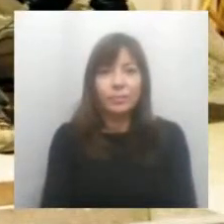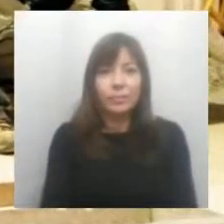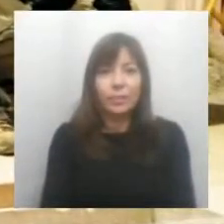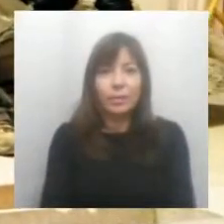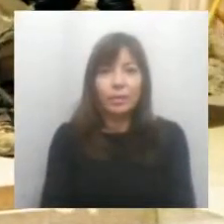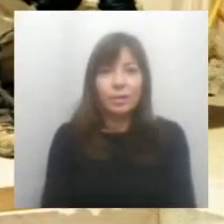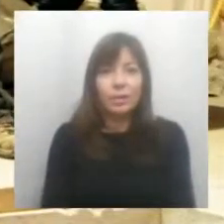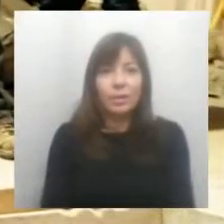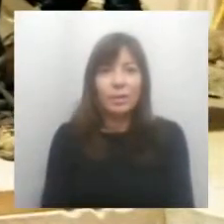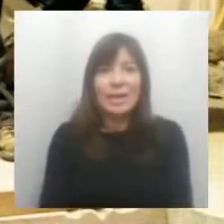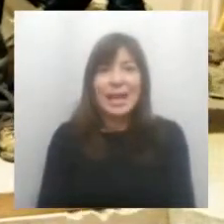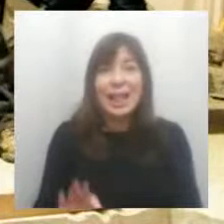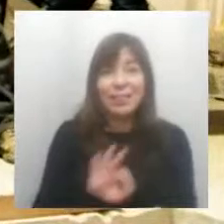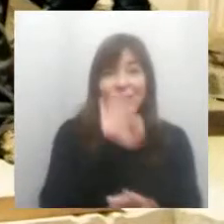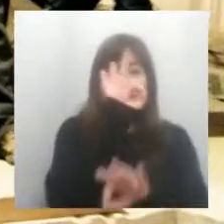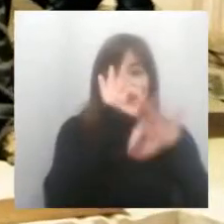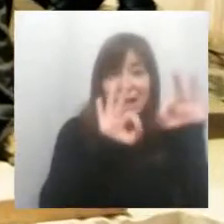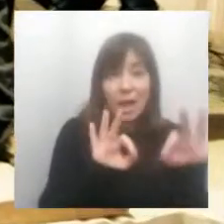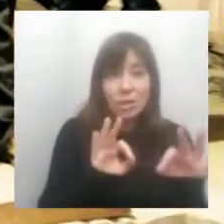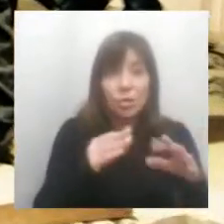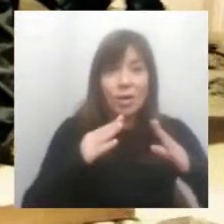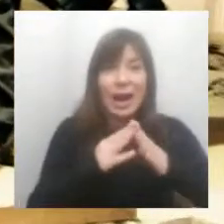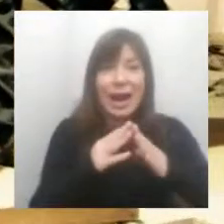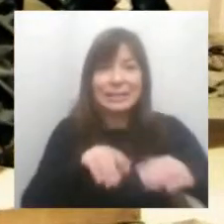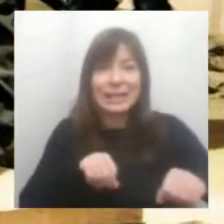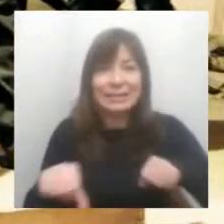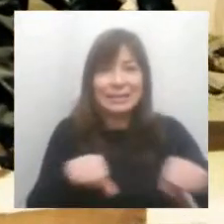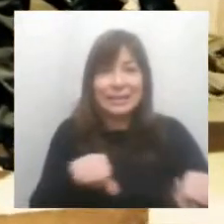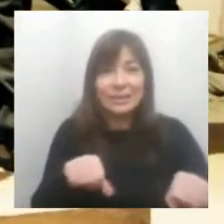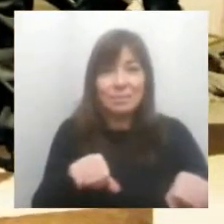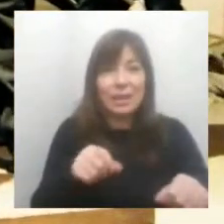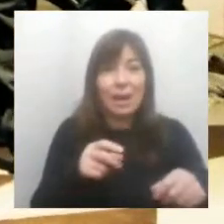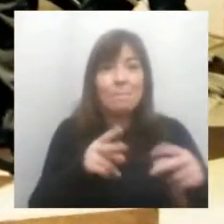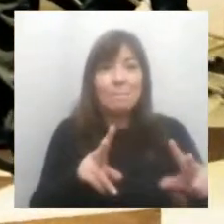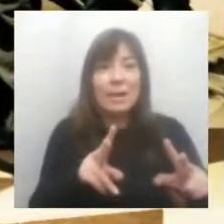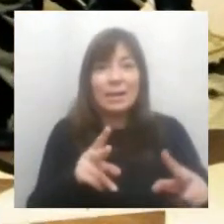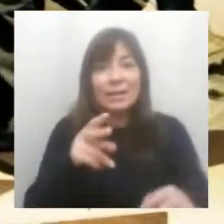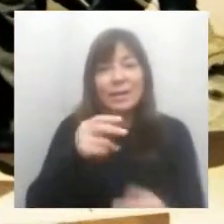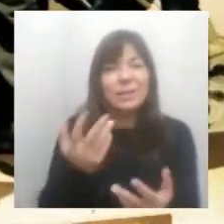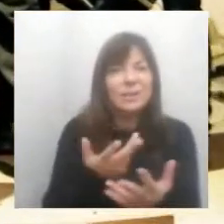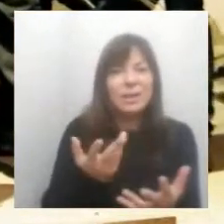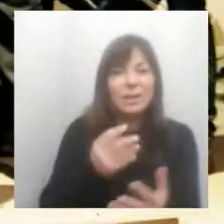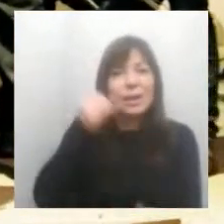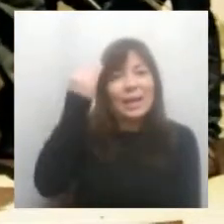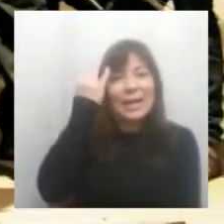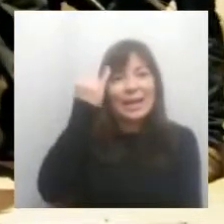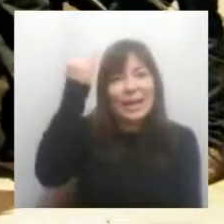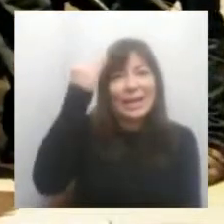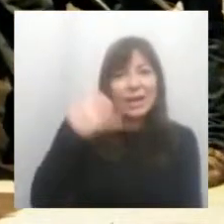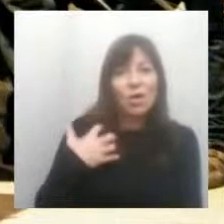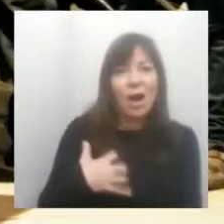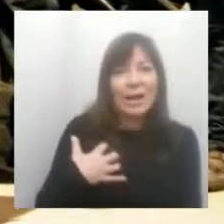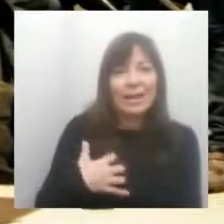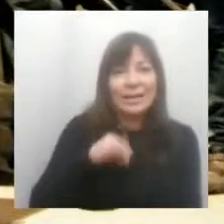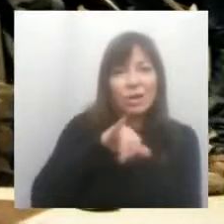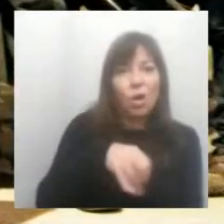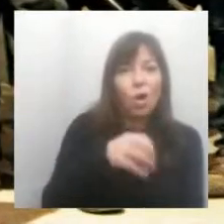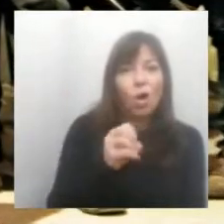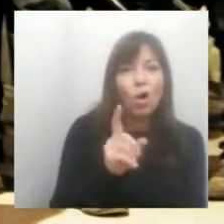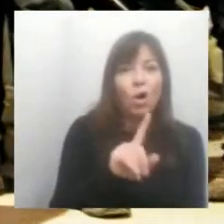El diseño de la casa sísmica pertenece al ingeniero argentino José Velora.